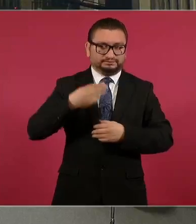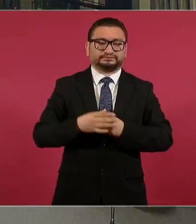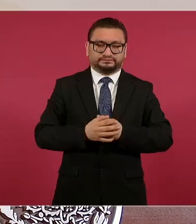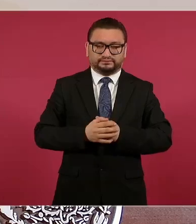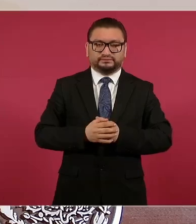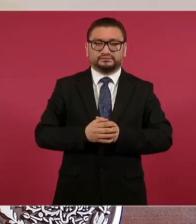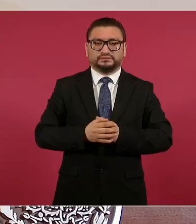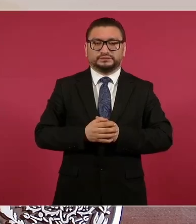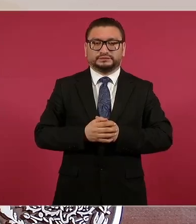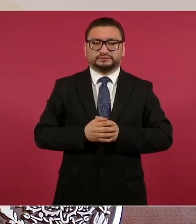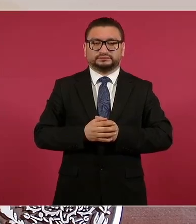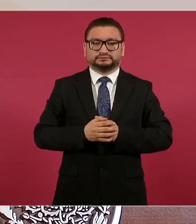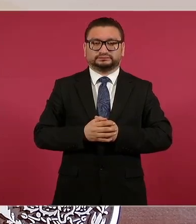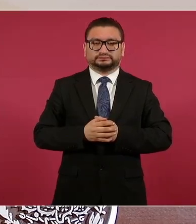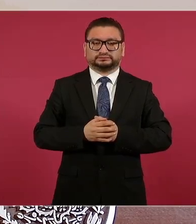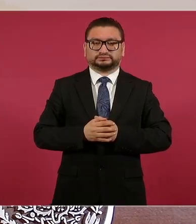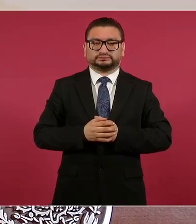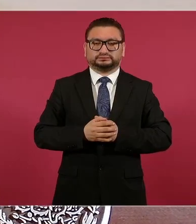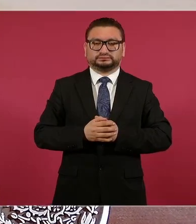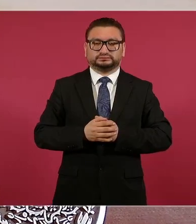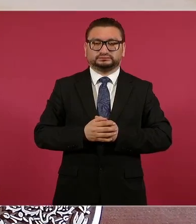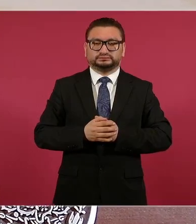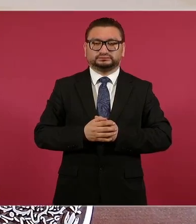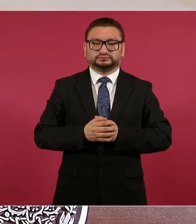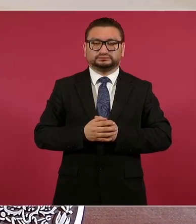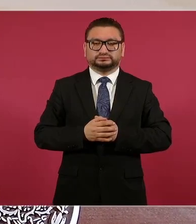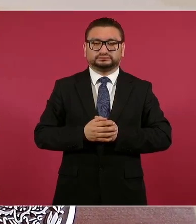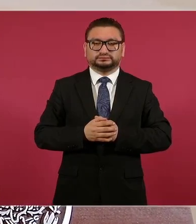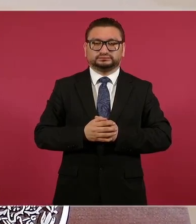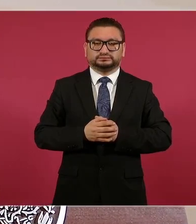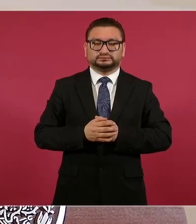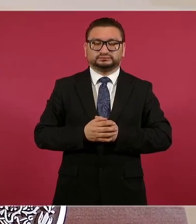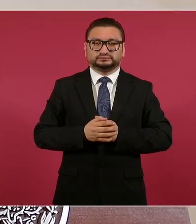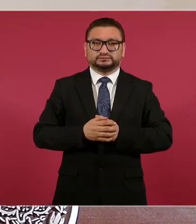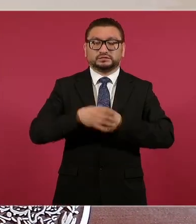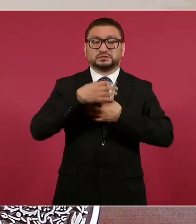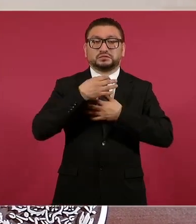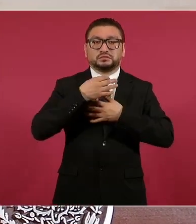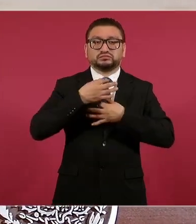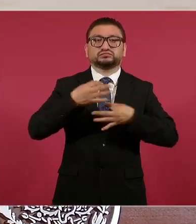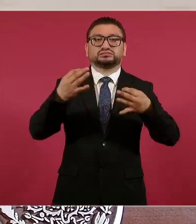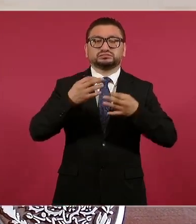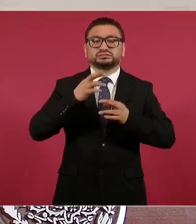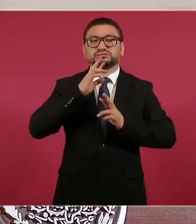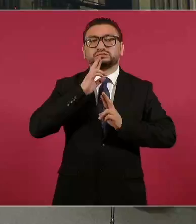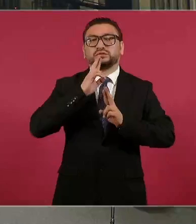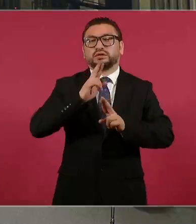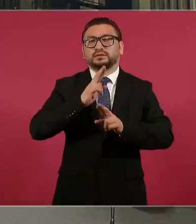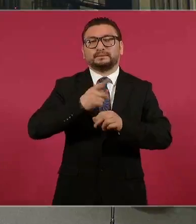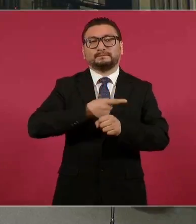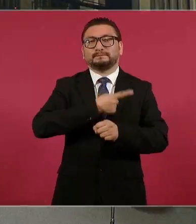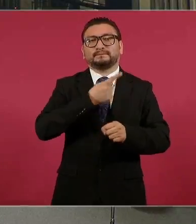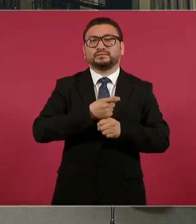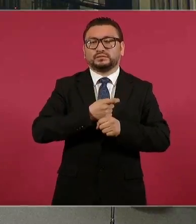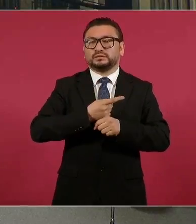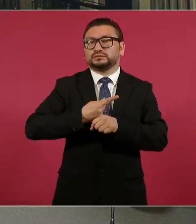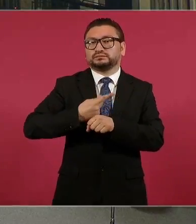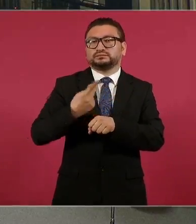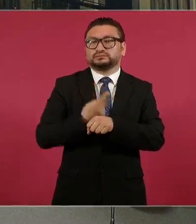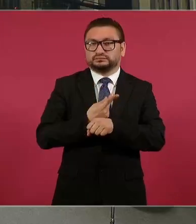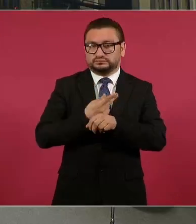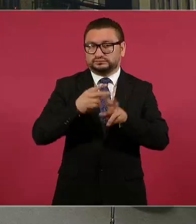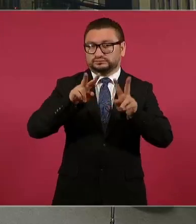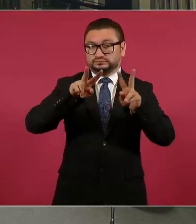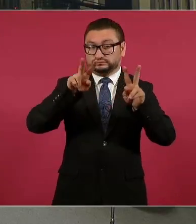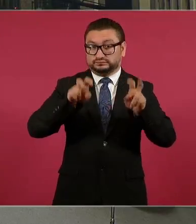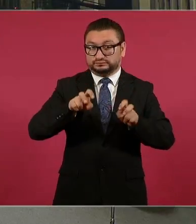se dé un primer resultado sobre el funcionamiento